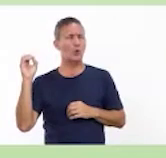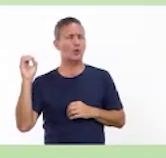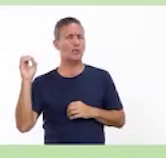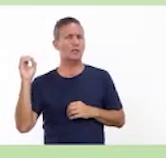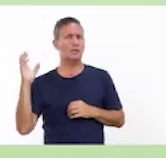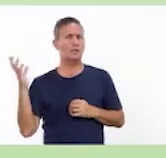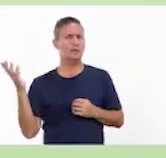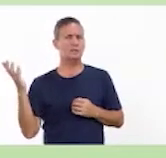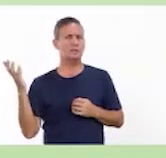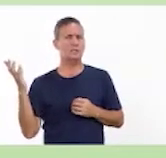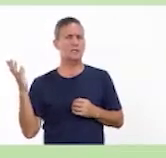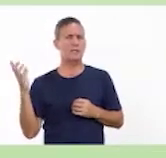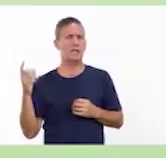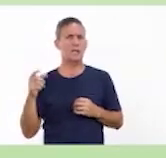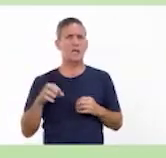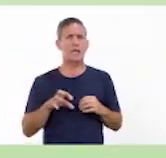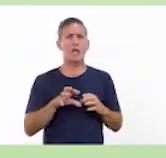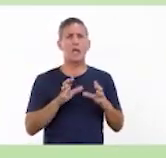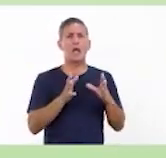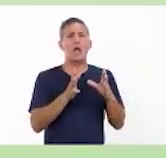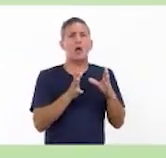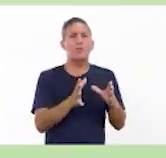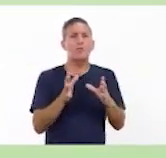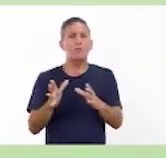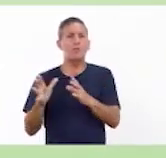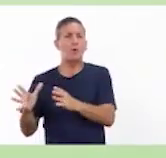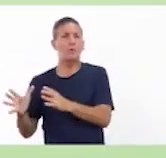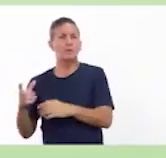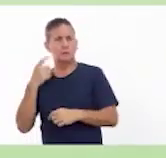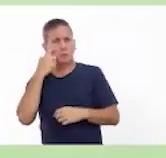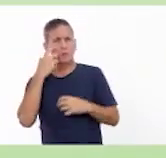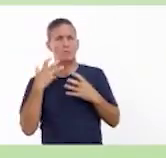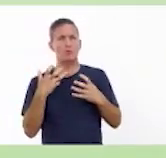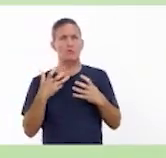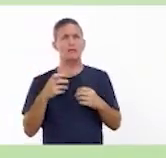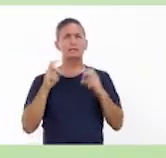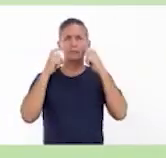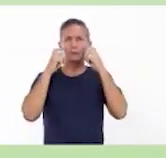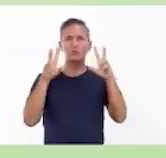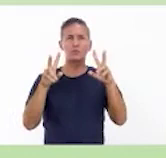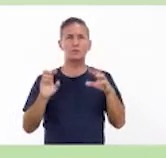Honorato de Balzac, momentos significativos de su vida y obra.